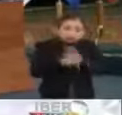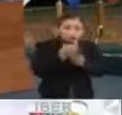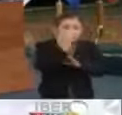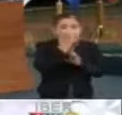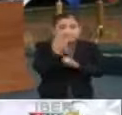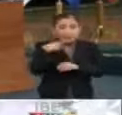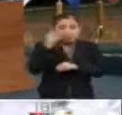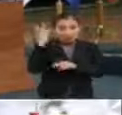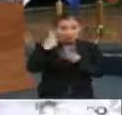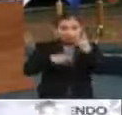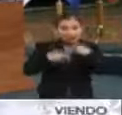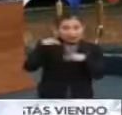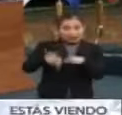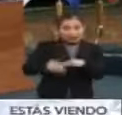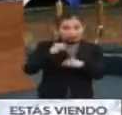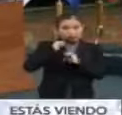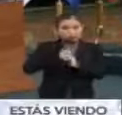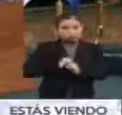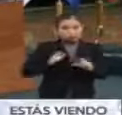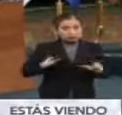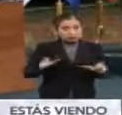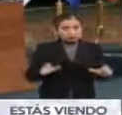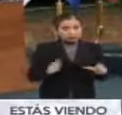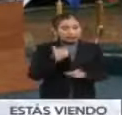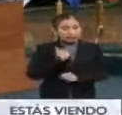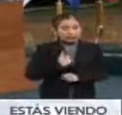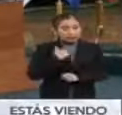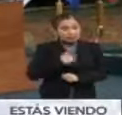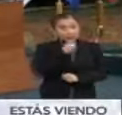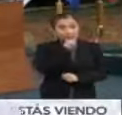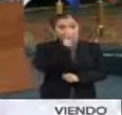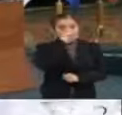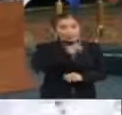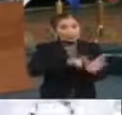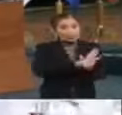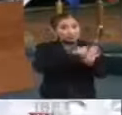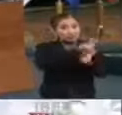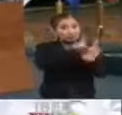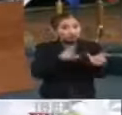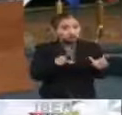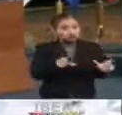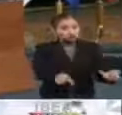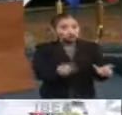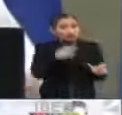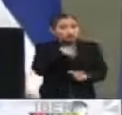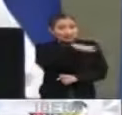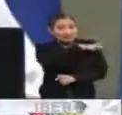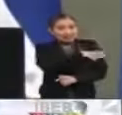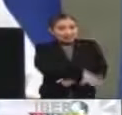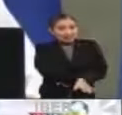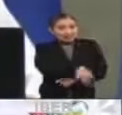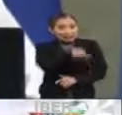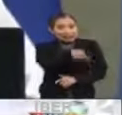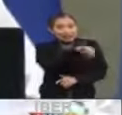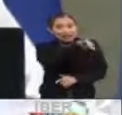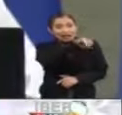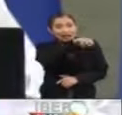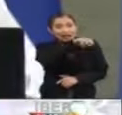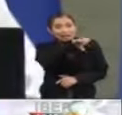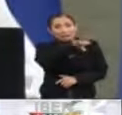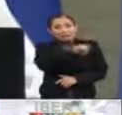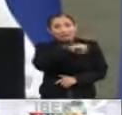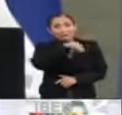pero estuvo tanto el ministro de Defensa de Canadá como el jefe del Departamento de Defensa, el general James